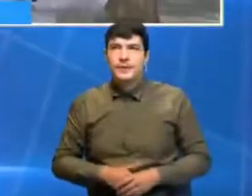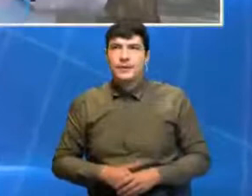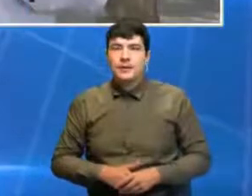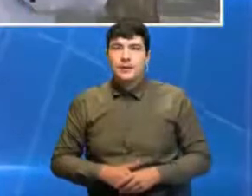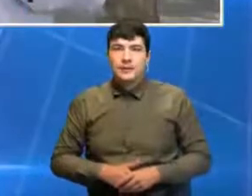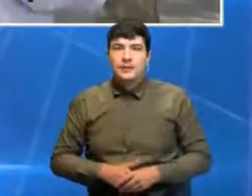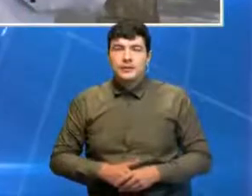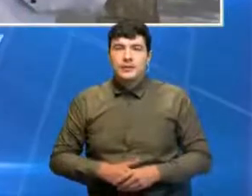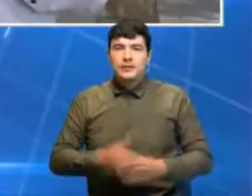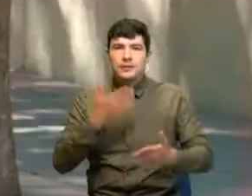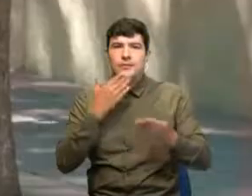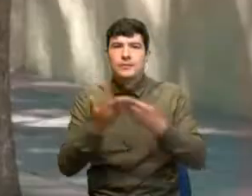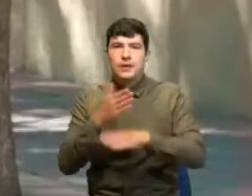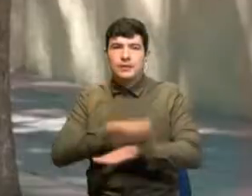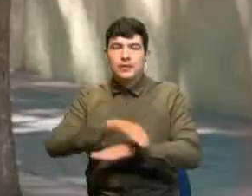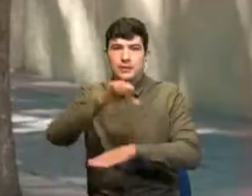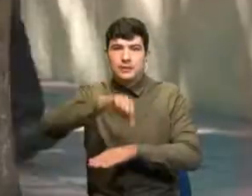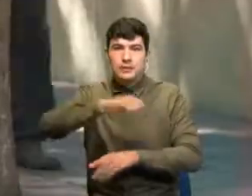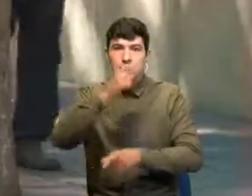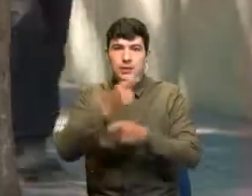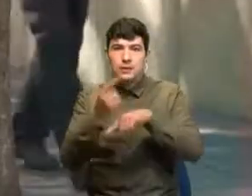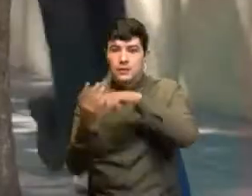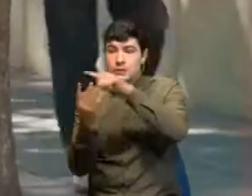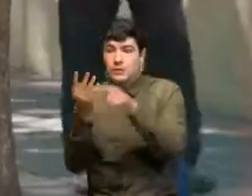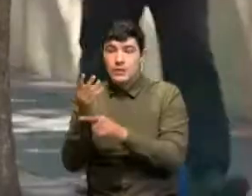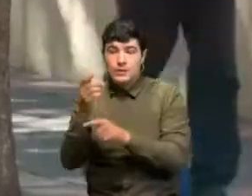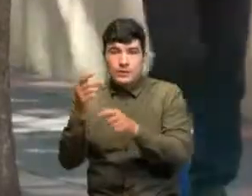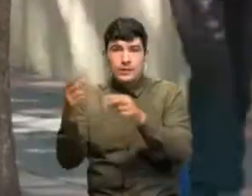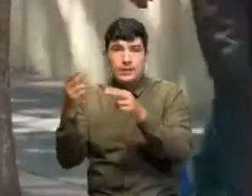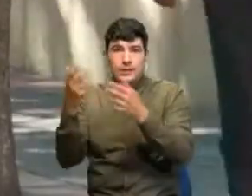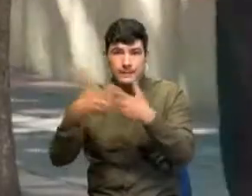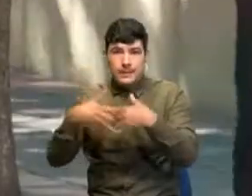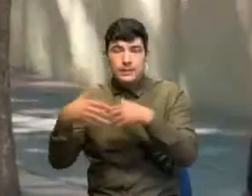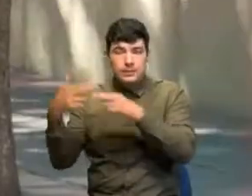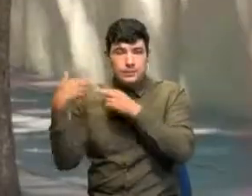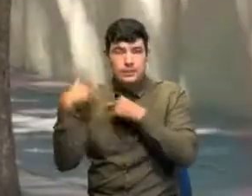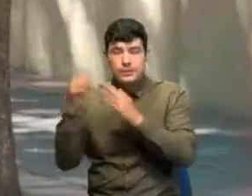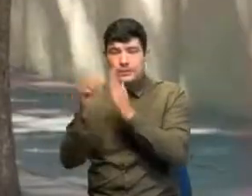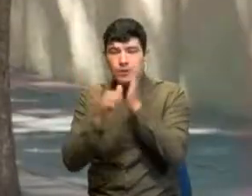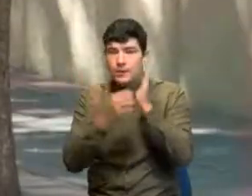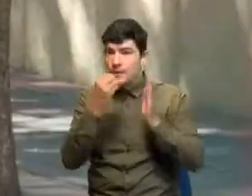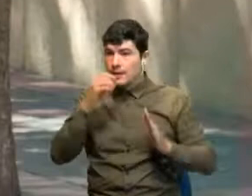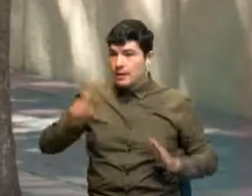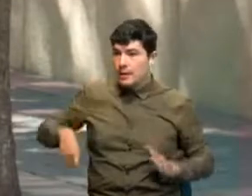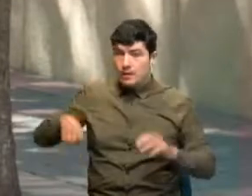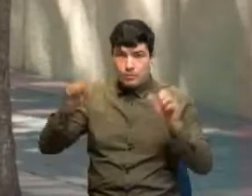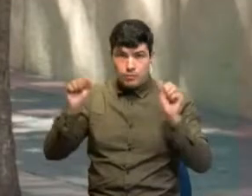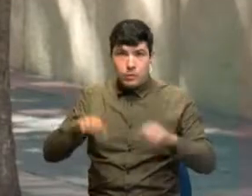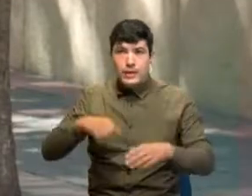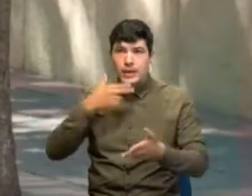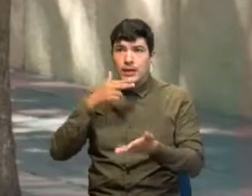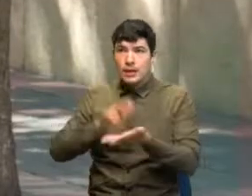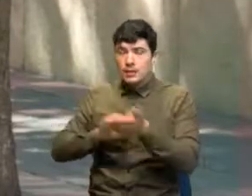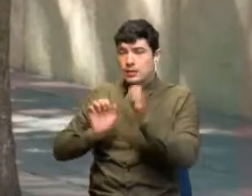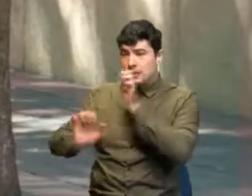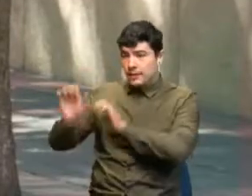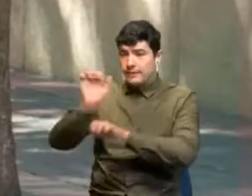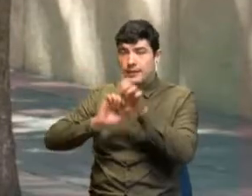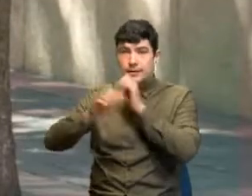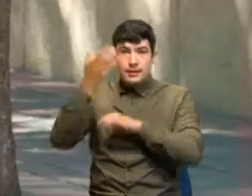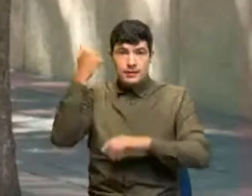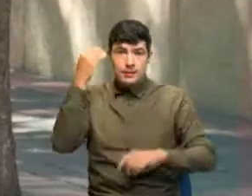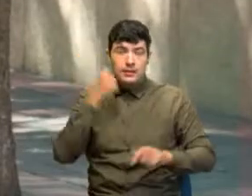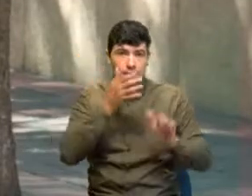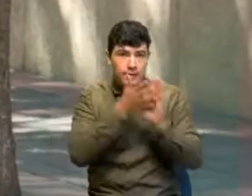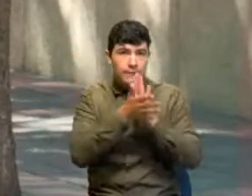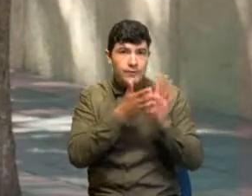buenas tardes pues inicialmente los cuatro operadores del padre en el departamento de santander podrán defenderse sobre el informe que presenta